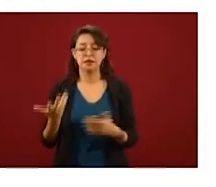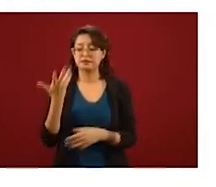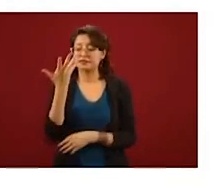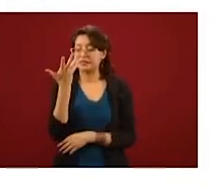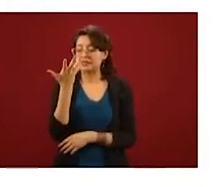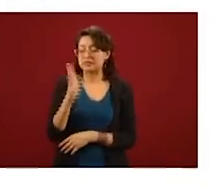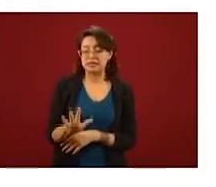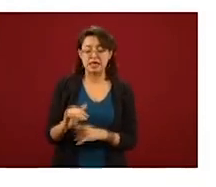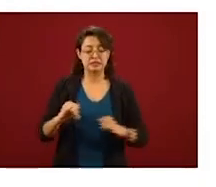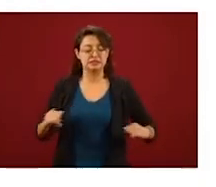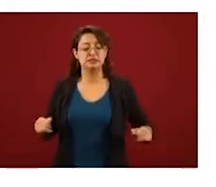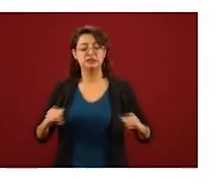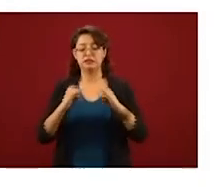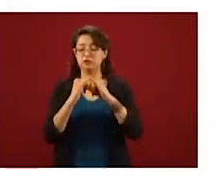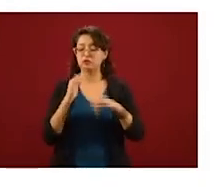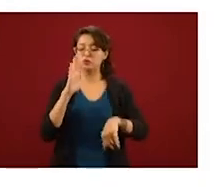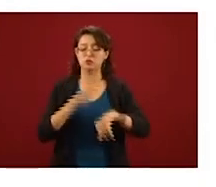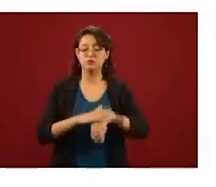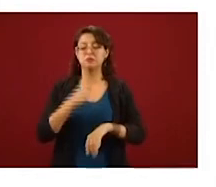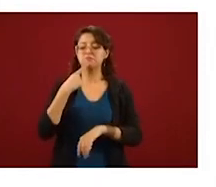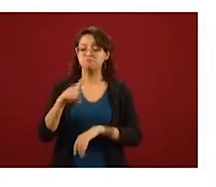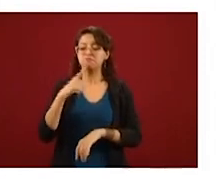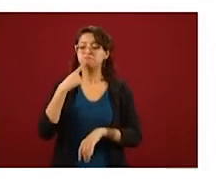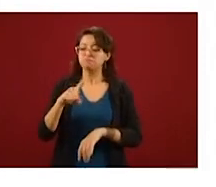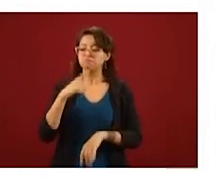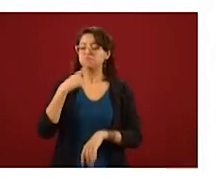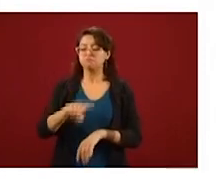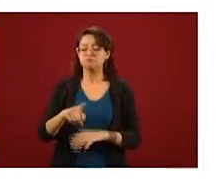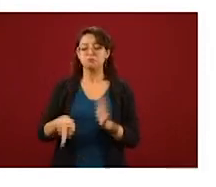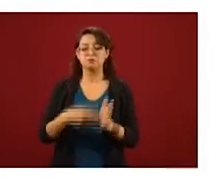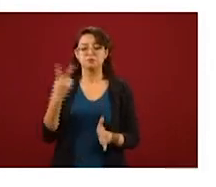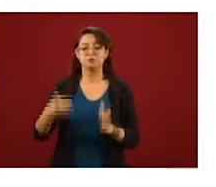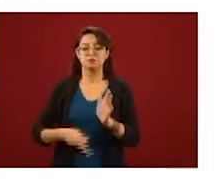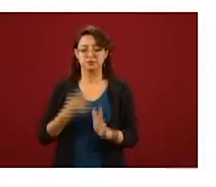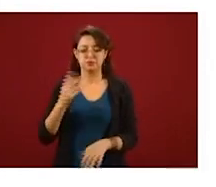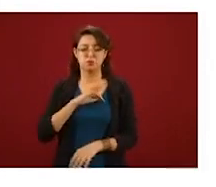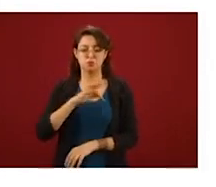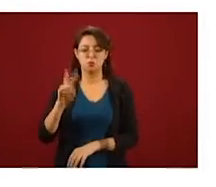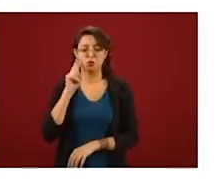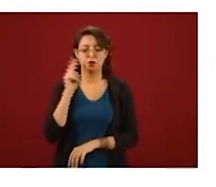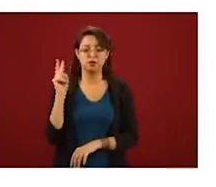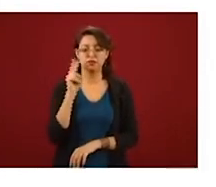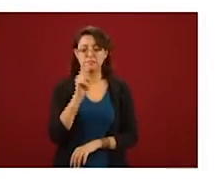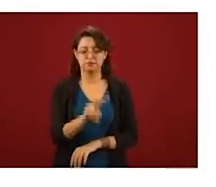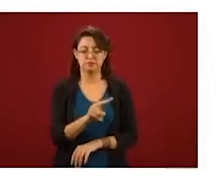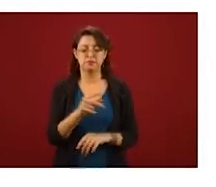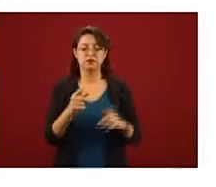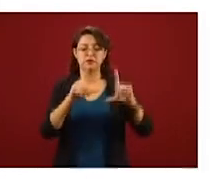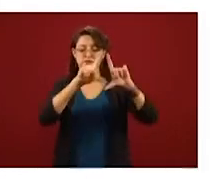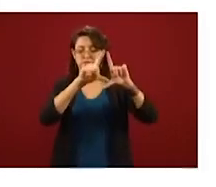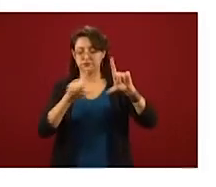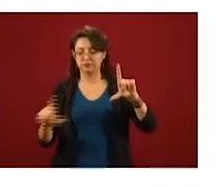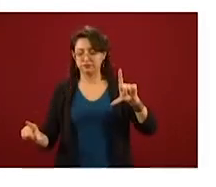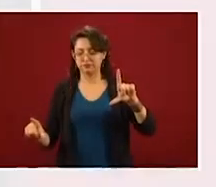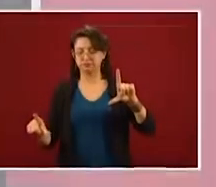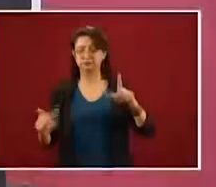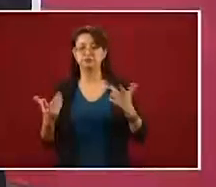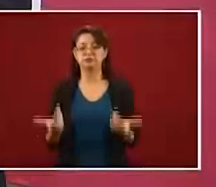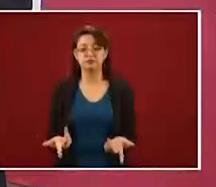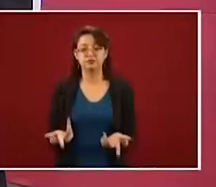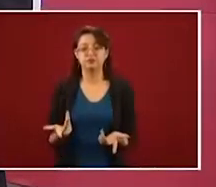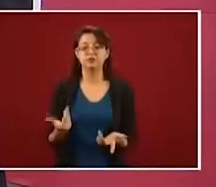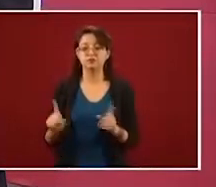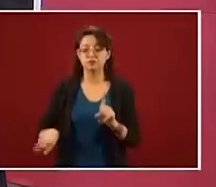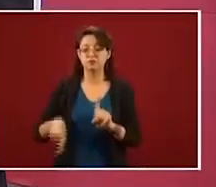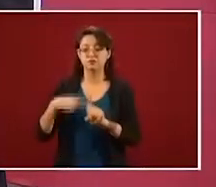10 instituciones que más denuncias reciben, son estas que ustedes tienen ahí y no se encuentra, y eso es algo